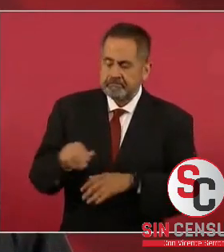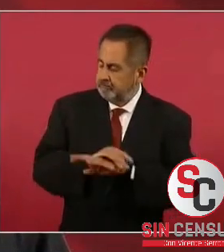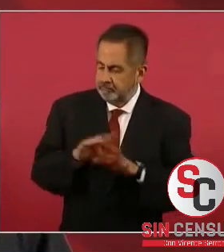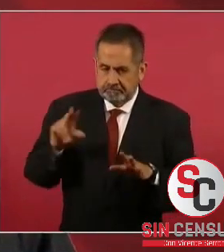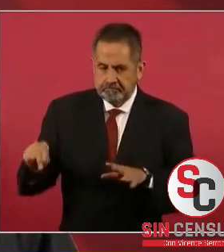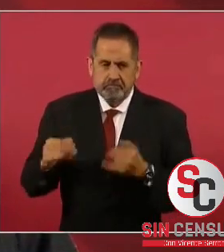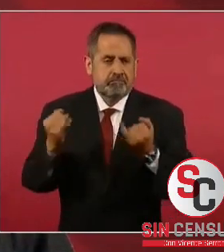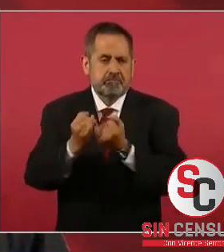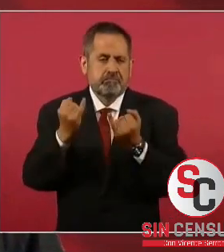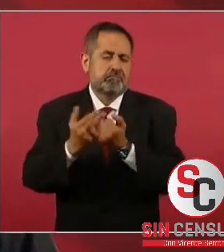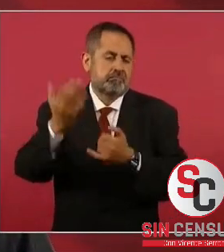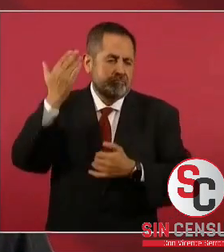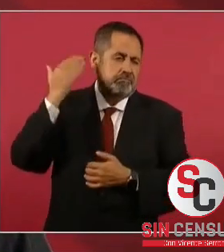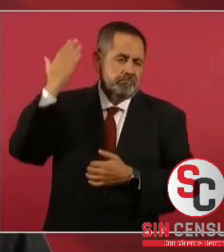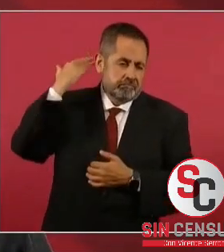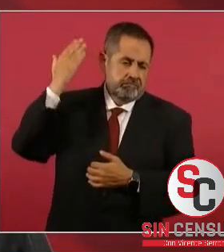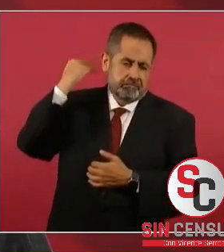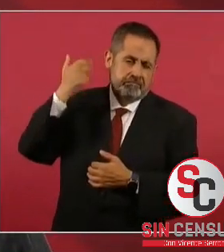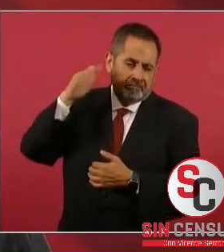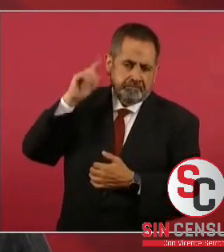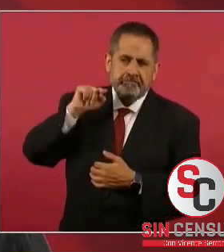como muchas instituciones que crearon,